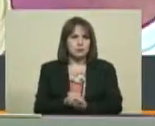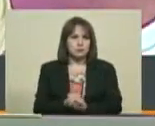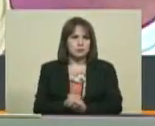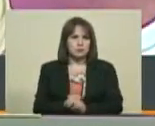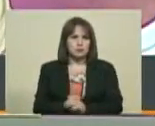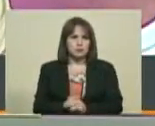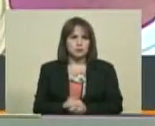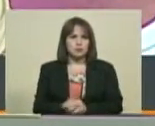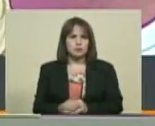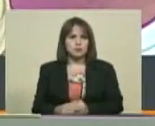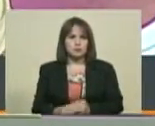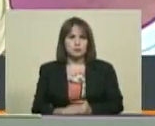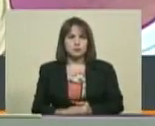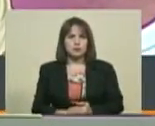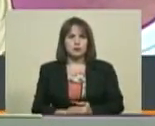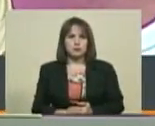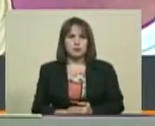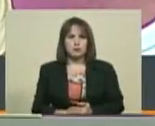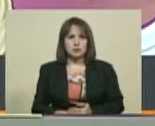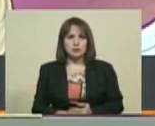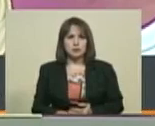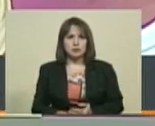el liderazgo del comandante Chávez.